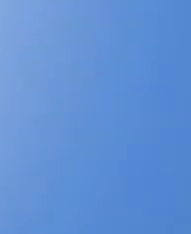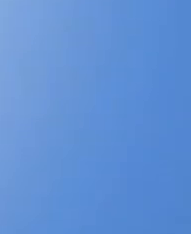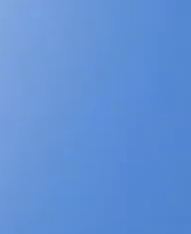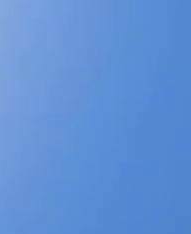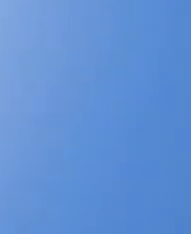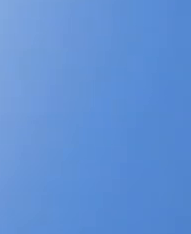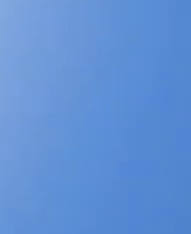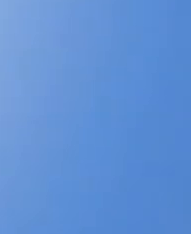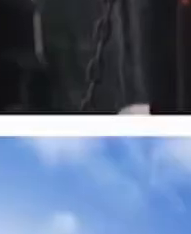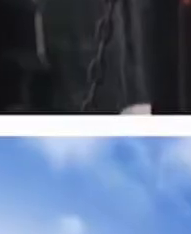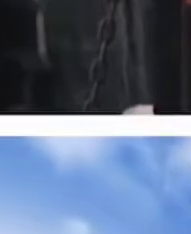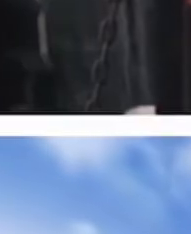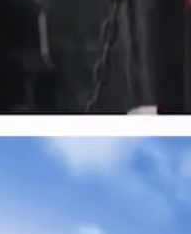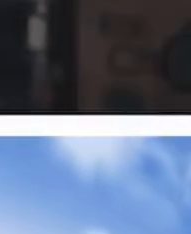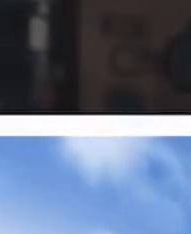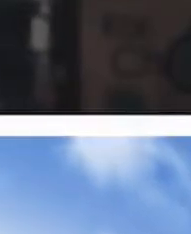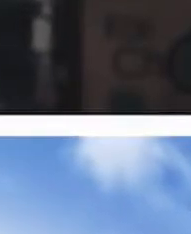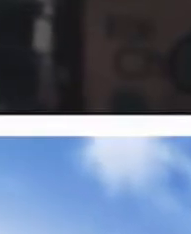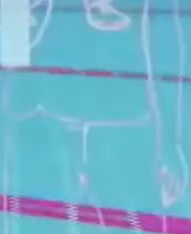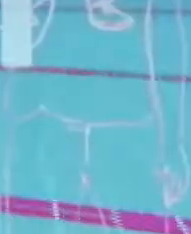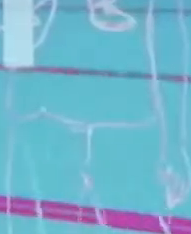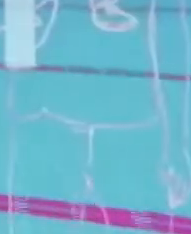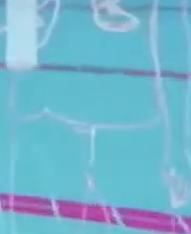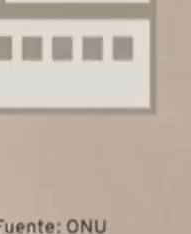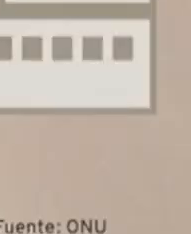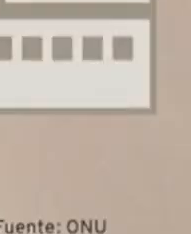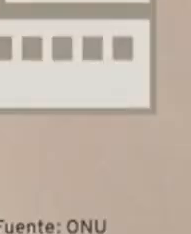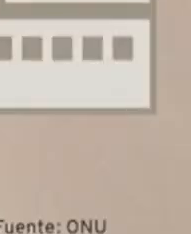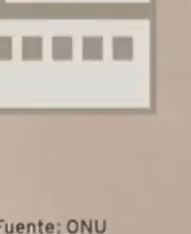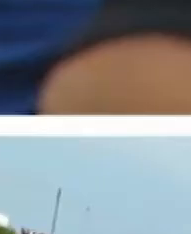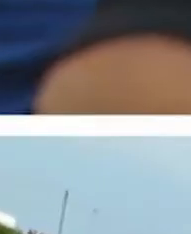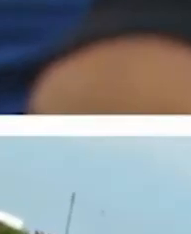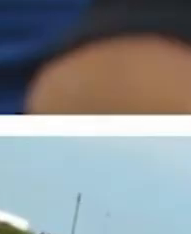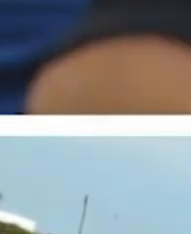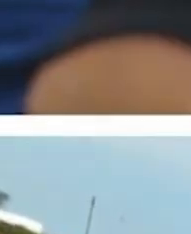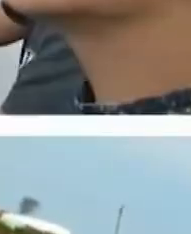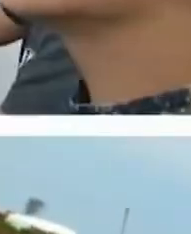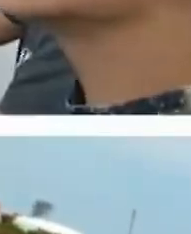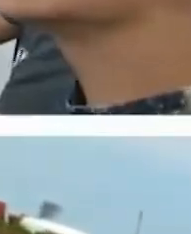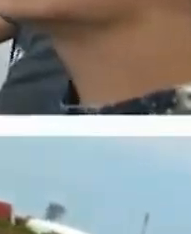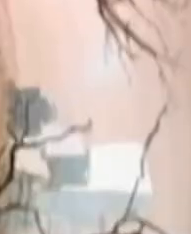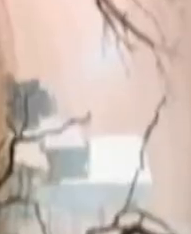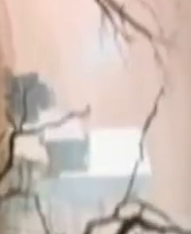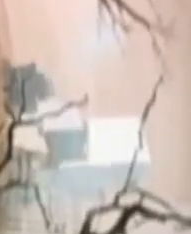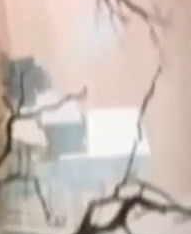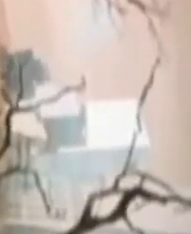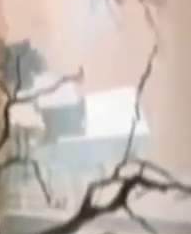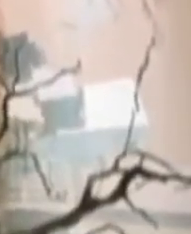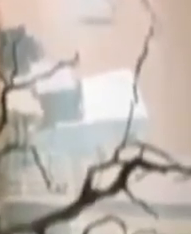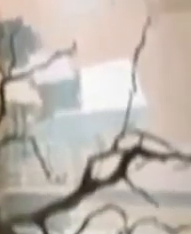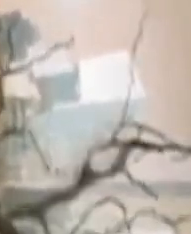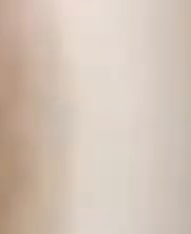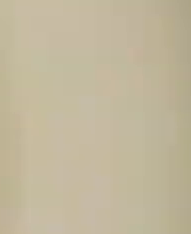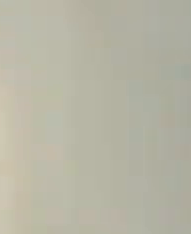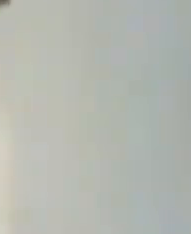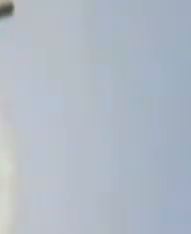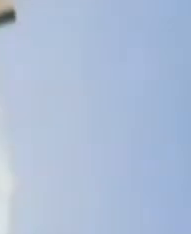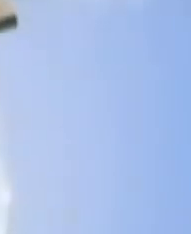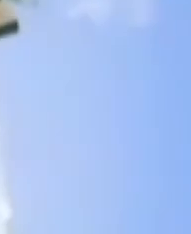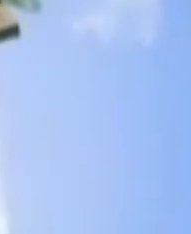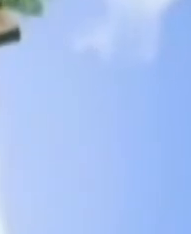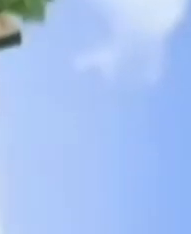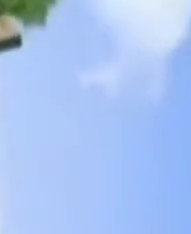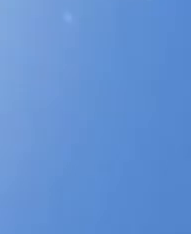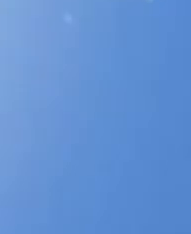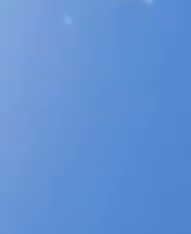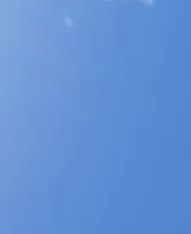Reportajes que nos informan sobre diferentes factores que afectan al mundo. Global 3000. Los martes a las